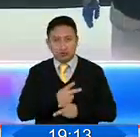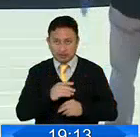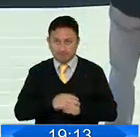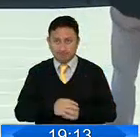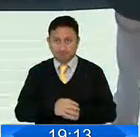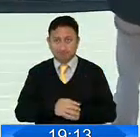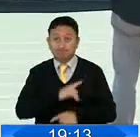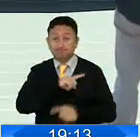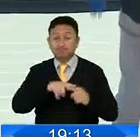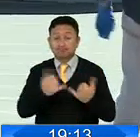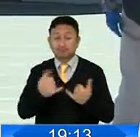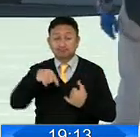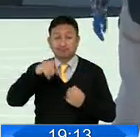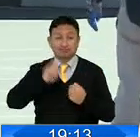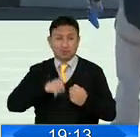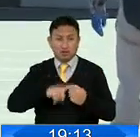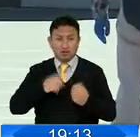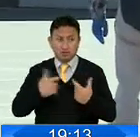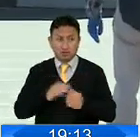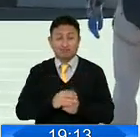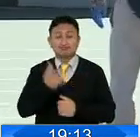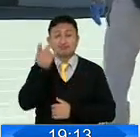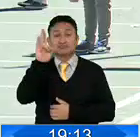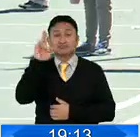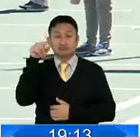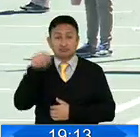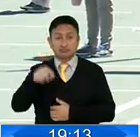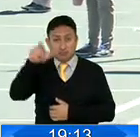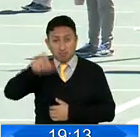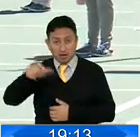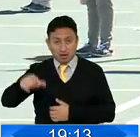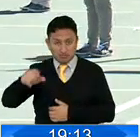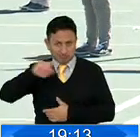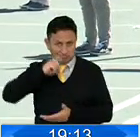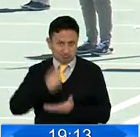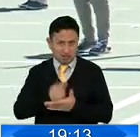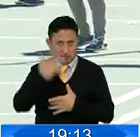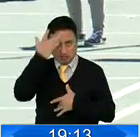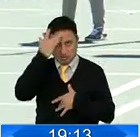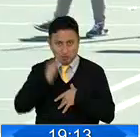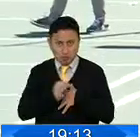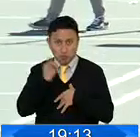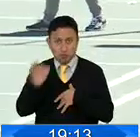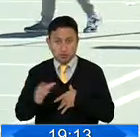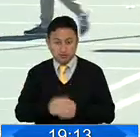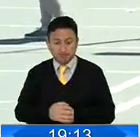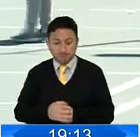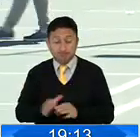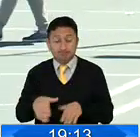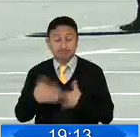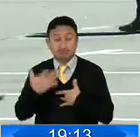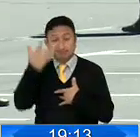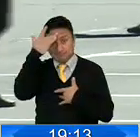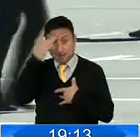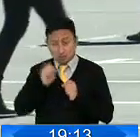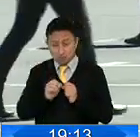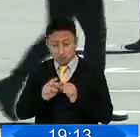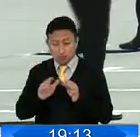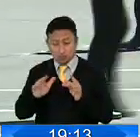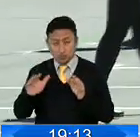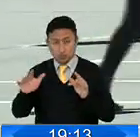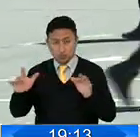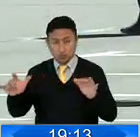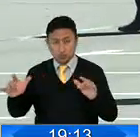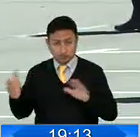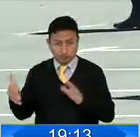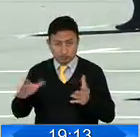Hasta el momento, solo en Quito se registran más de 16.000 casos confirmados de COVID-19. Para evitar que la enfermedad siga causando